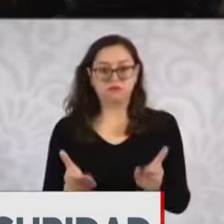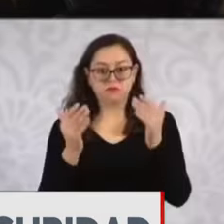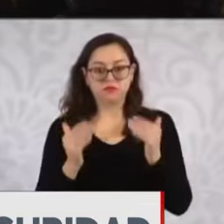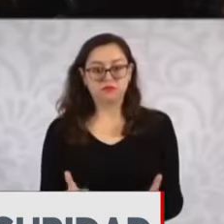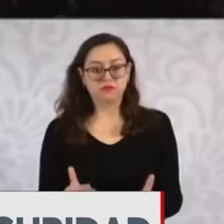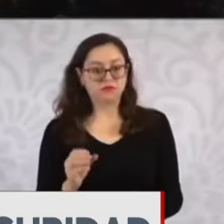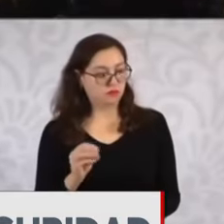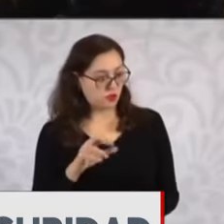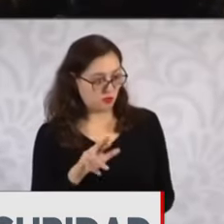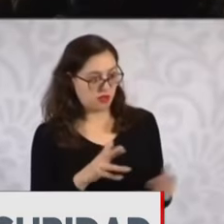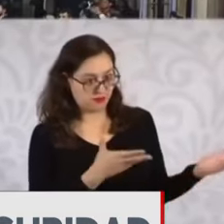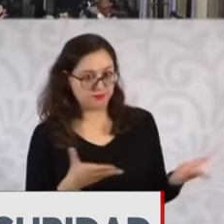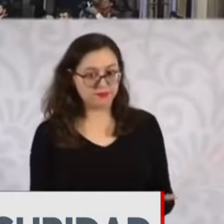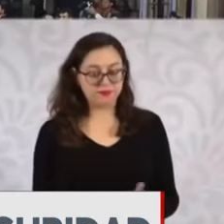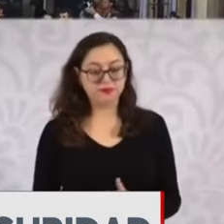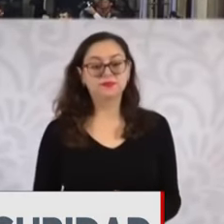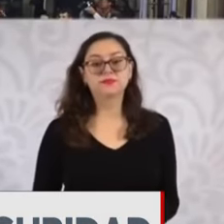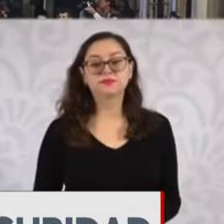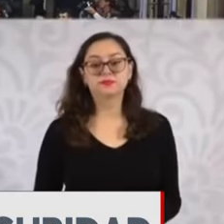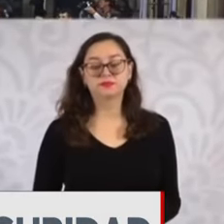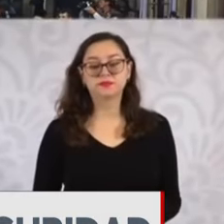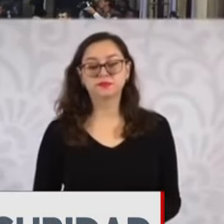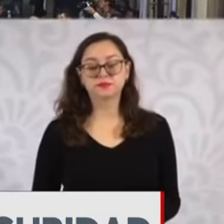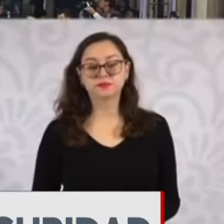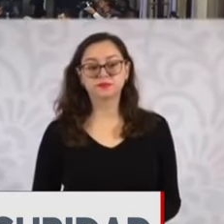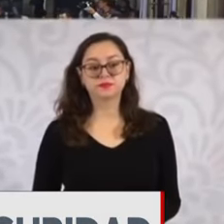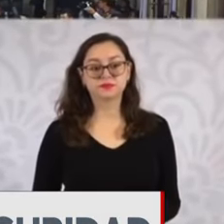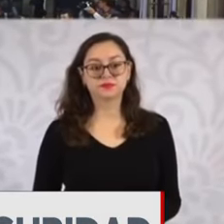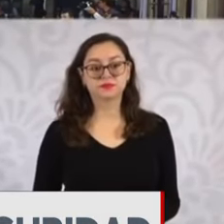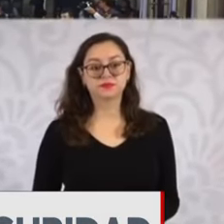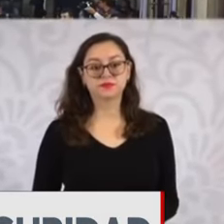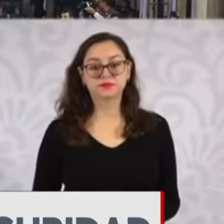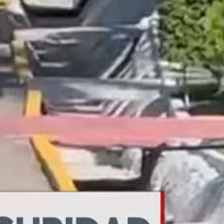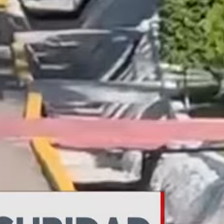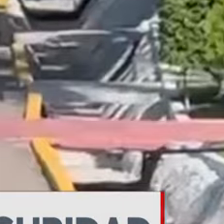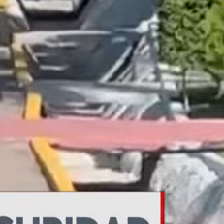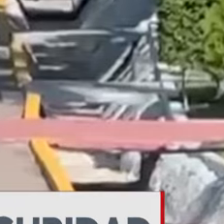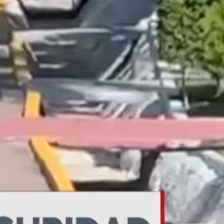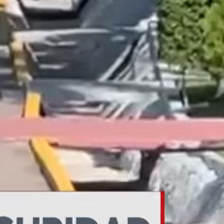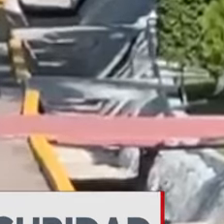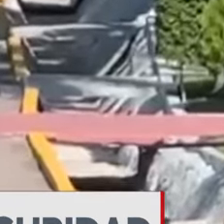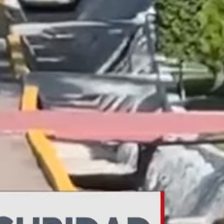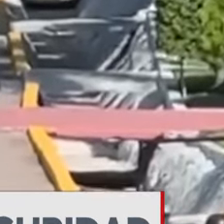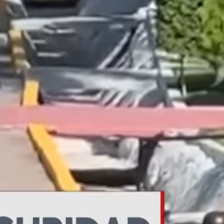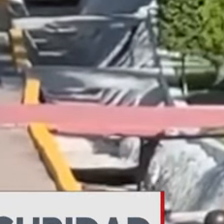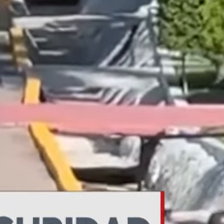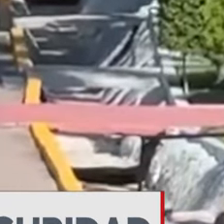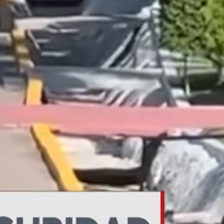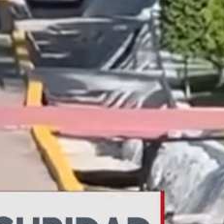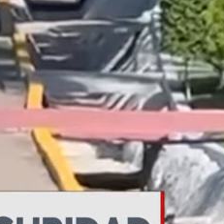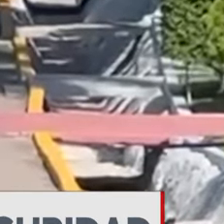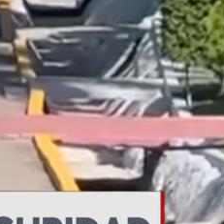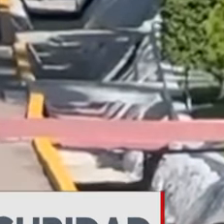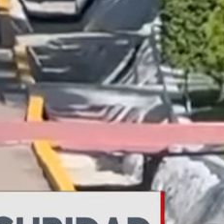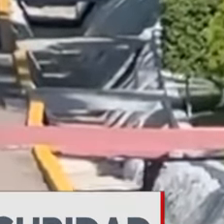pueblo. Tras la presentación de las estrategias federales de seguridad, el secretario Harfuch visitó la ciudad de Culiacán para reunirse con el gobernador de